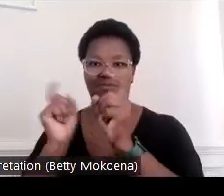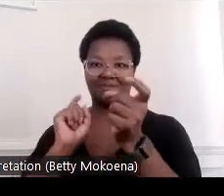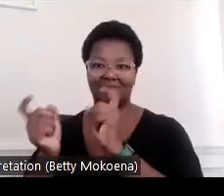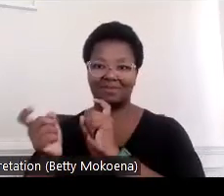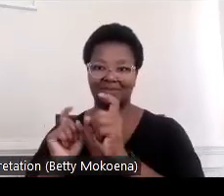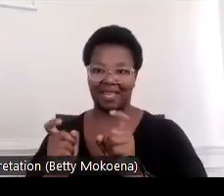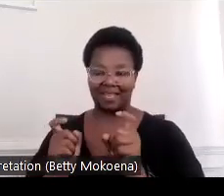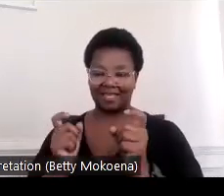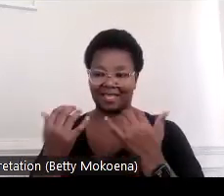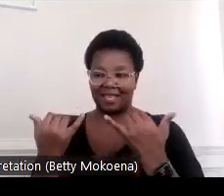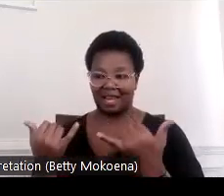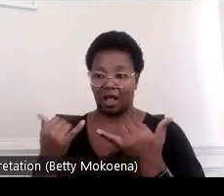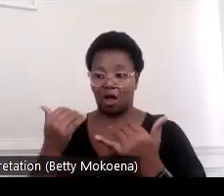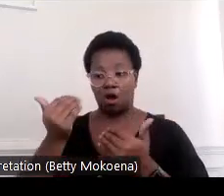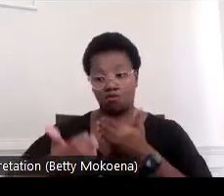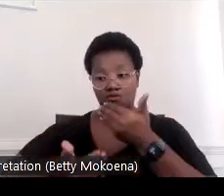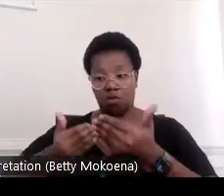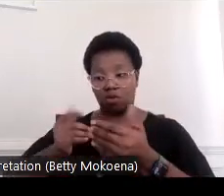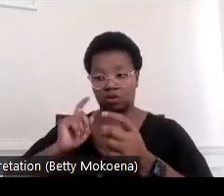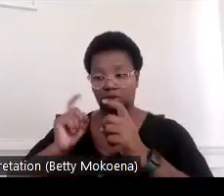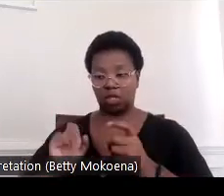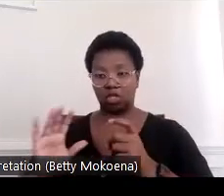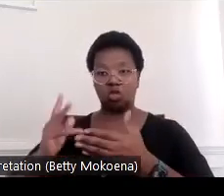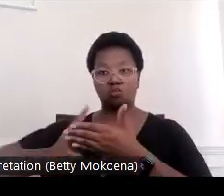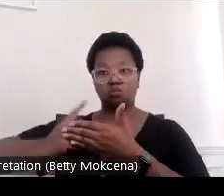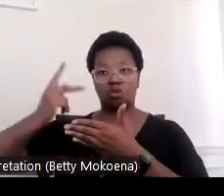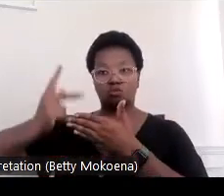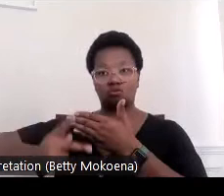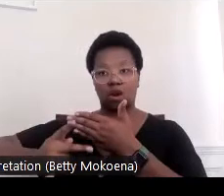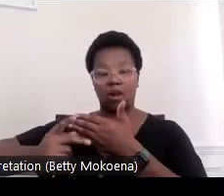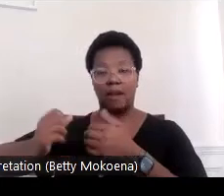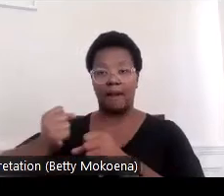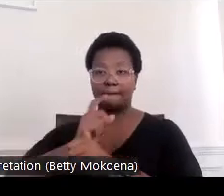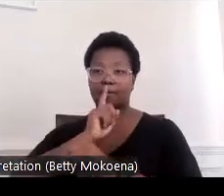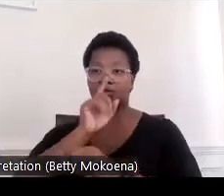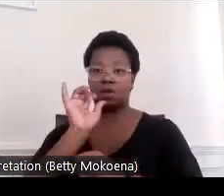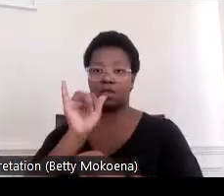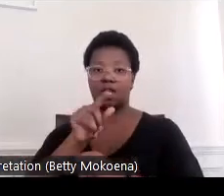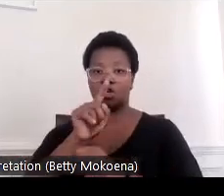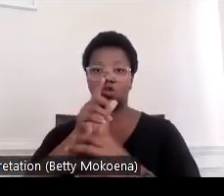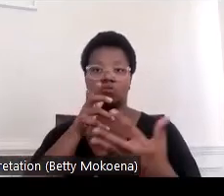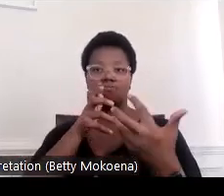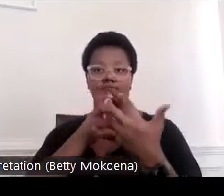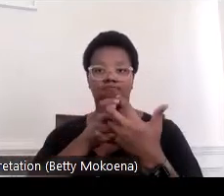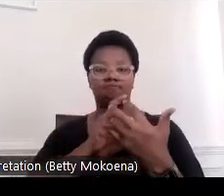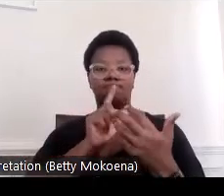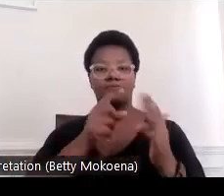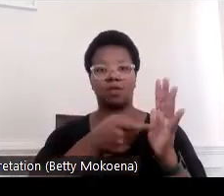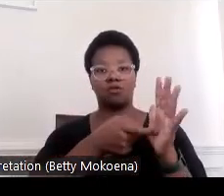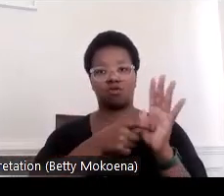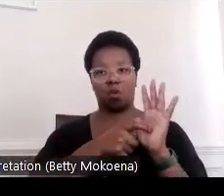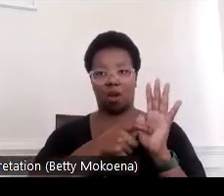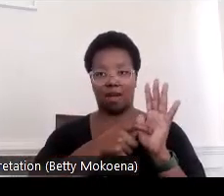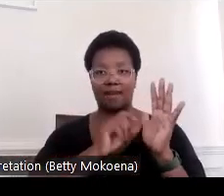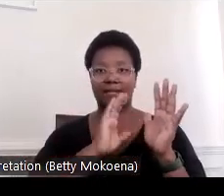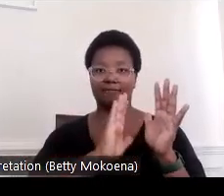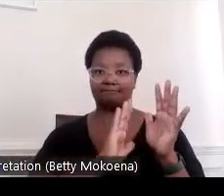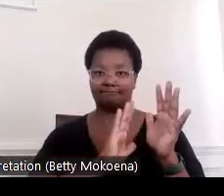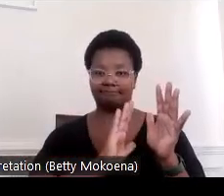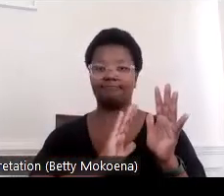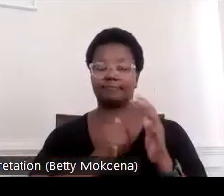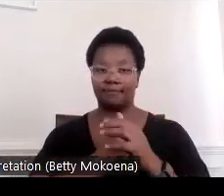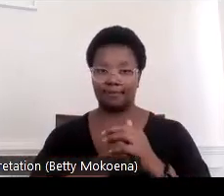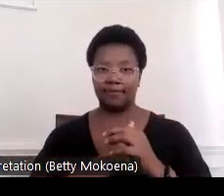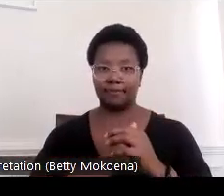el proceso de alguna modificación tal vez en sus programas para asegurar que esté cumpliendo con